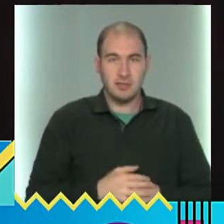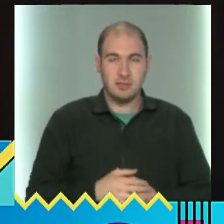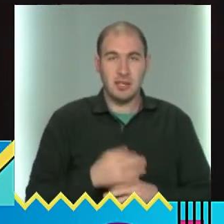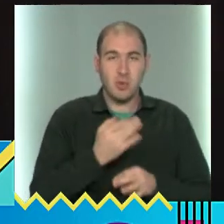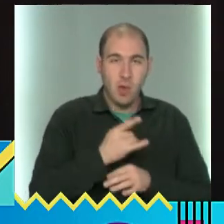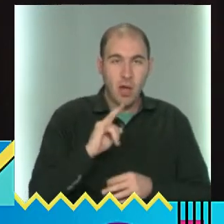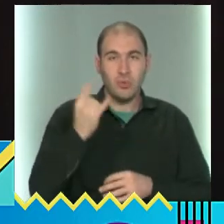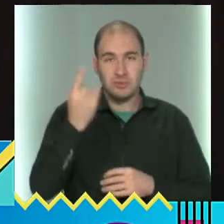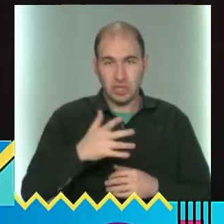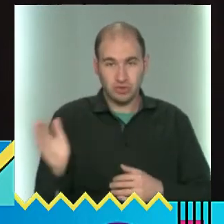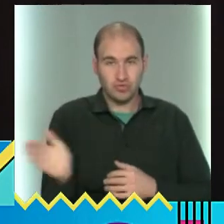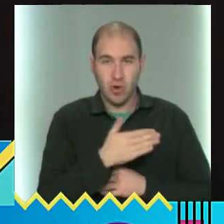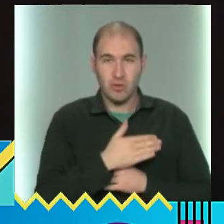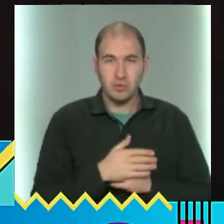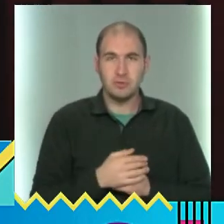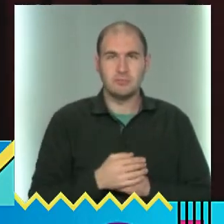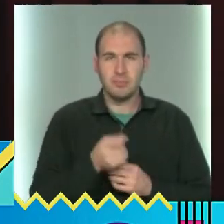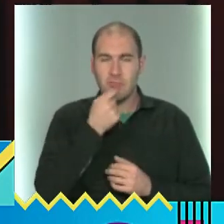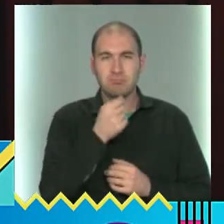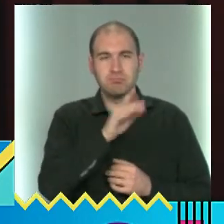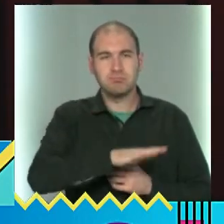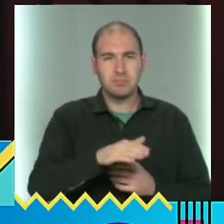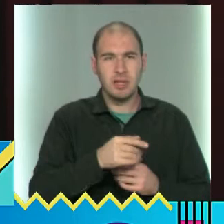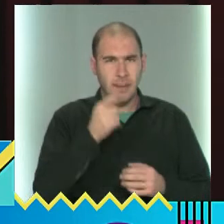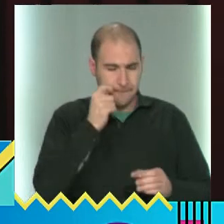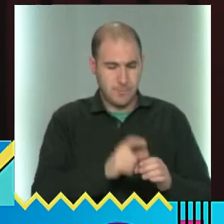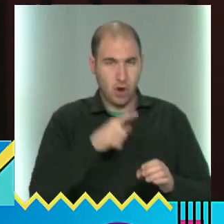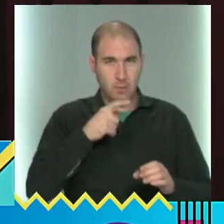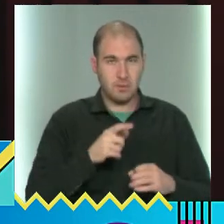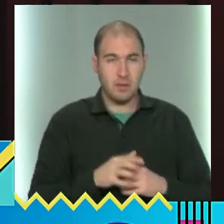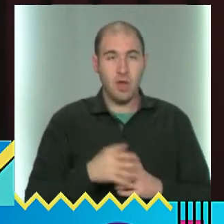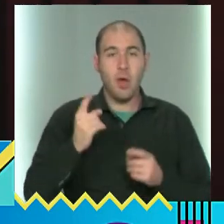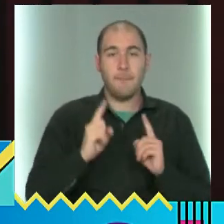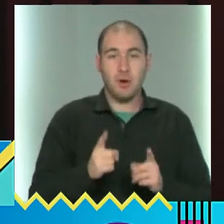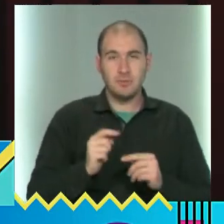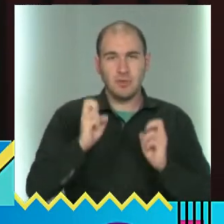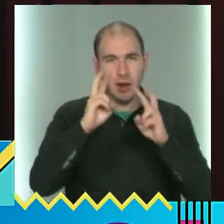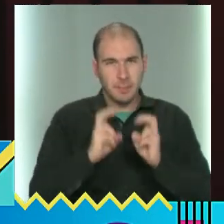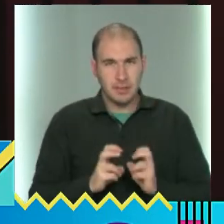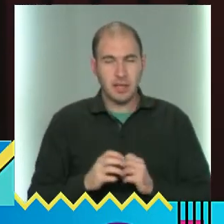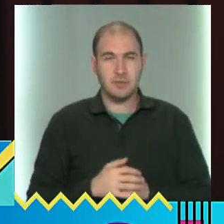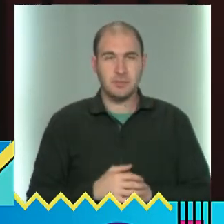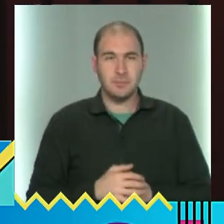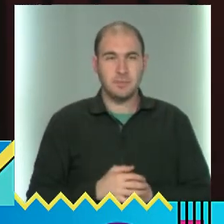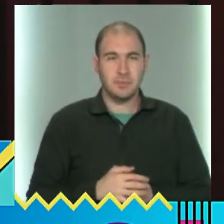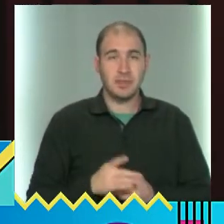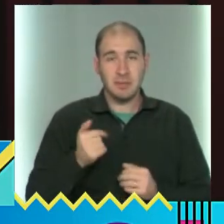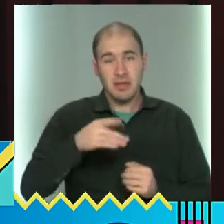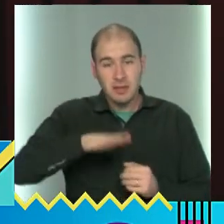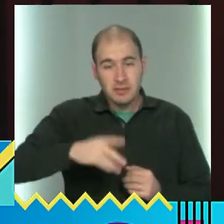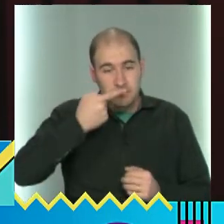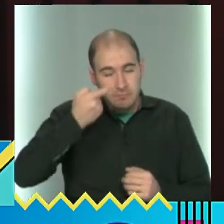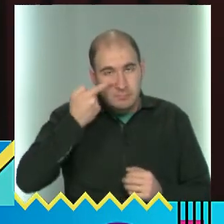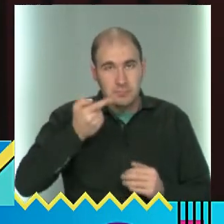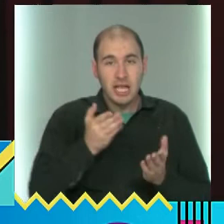de universidades, imaginar a chicos con un microscopio, profesores, investigadores, y bueno, hasta un niño curioso que